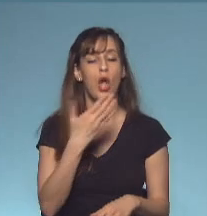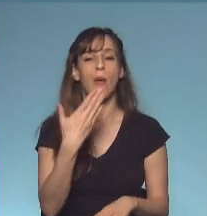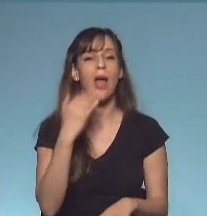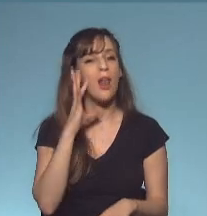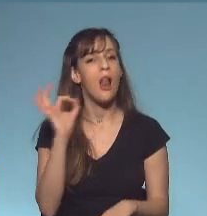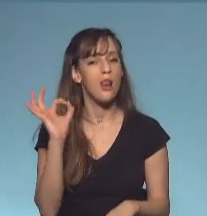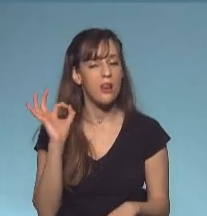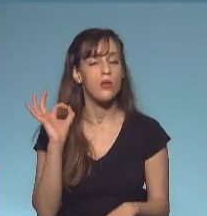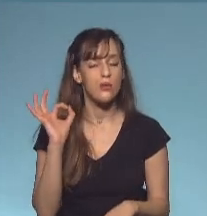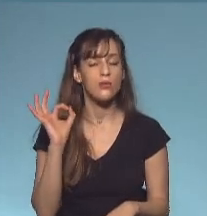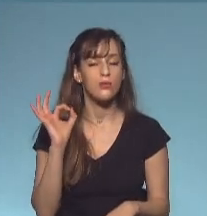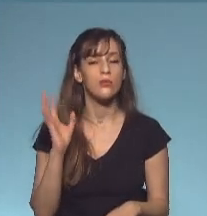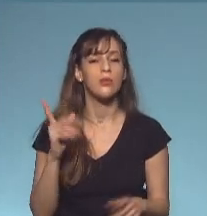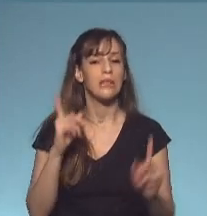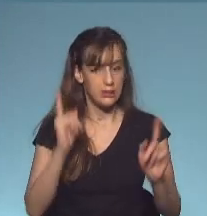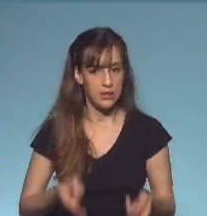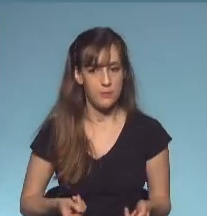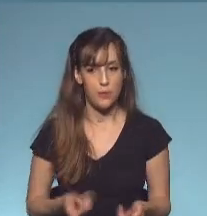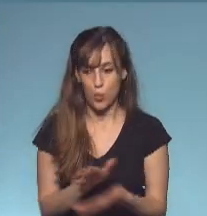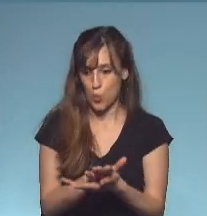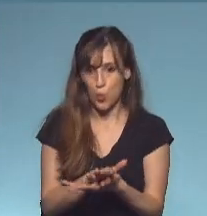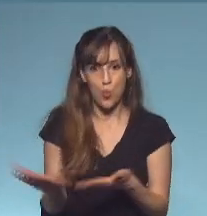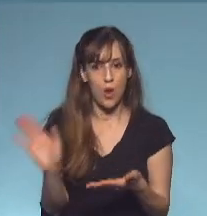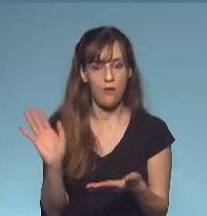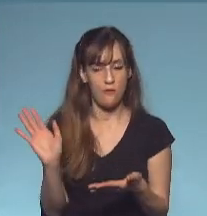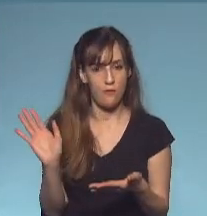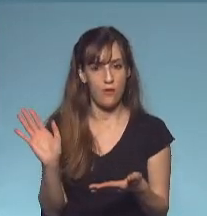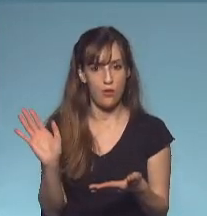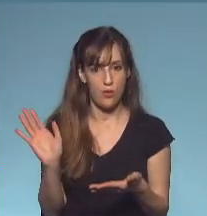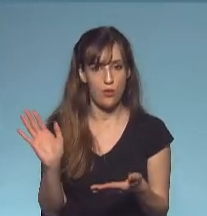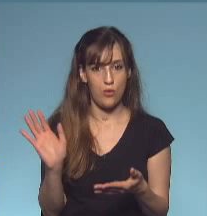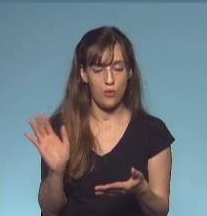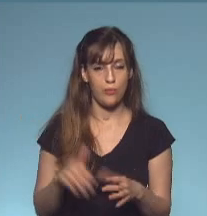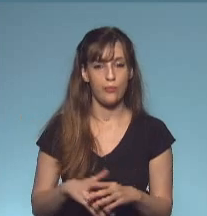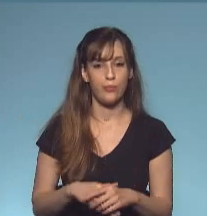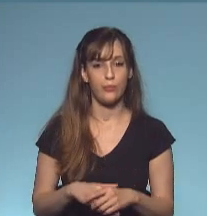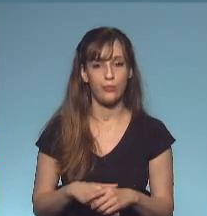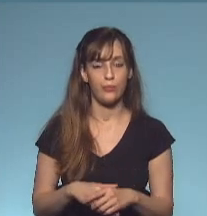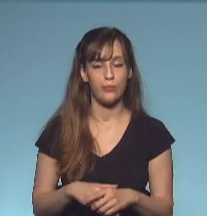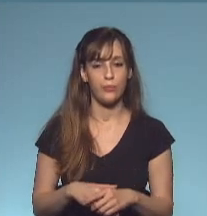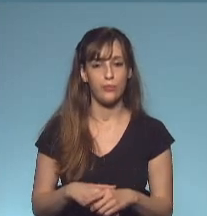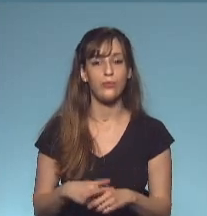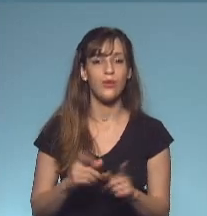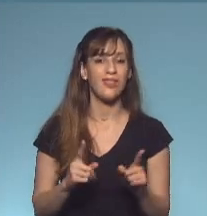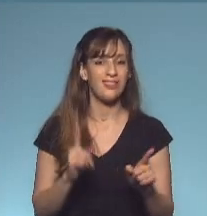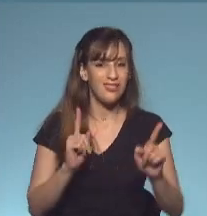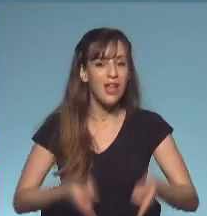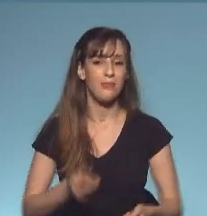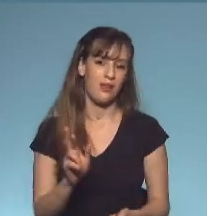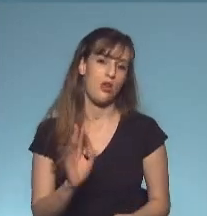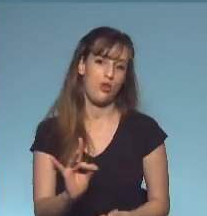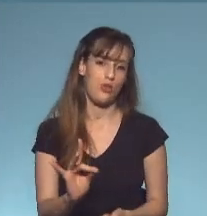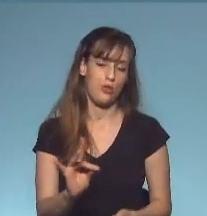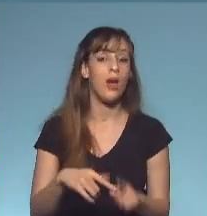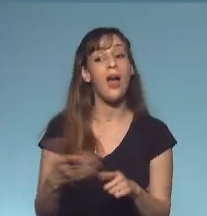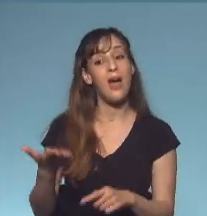también y es absolutamente nuevo y distingue esta ola de la anterior y que también es un récord. Ayer en